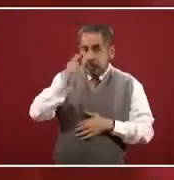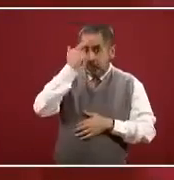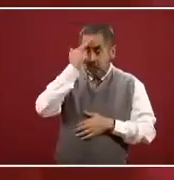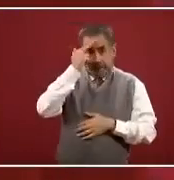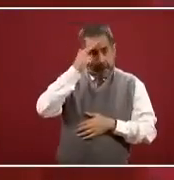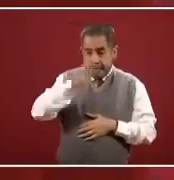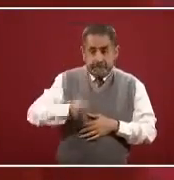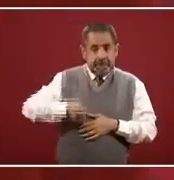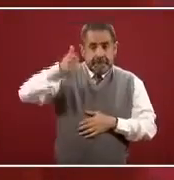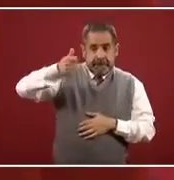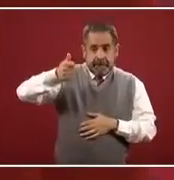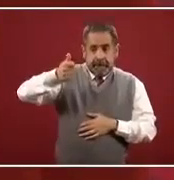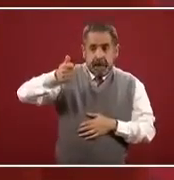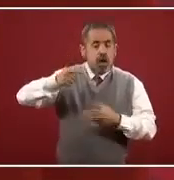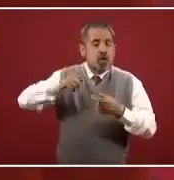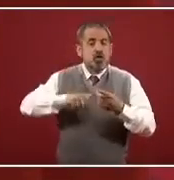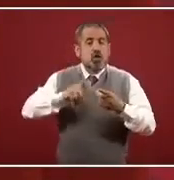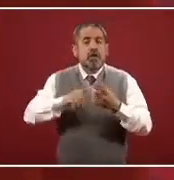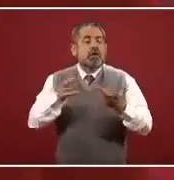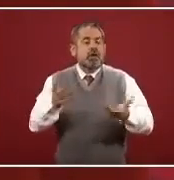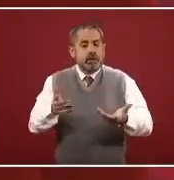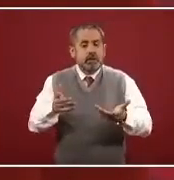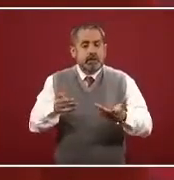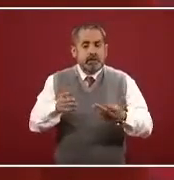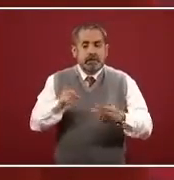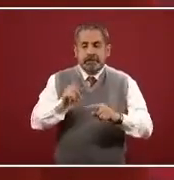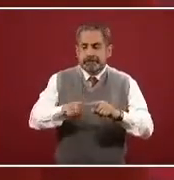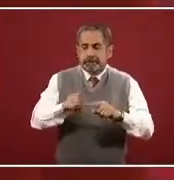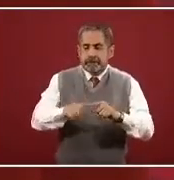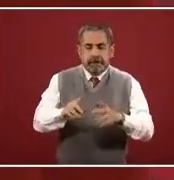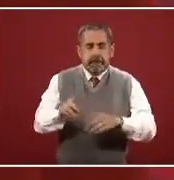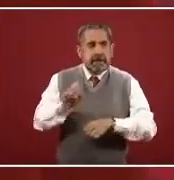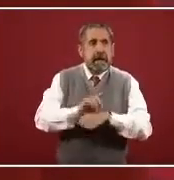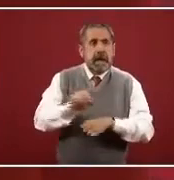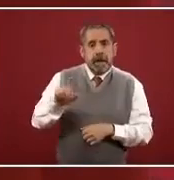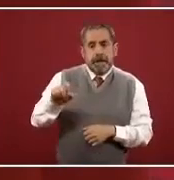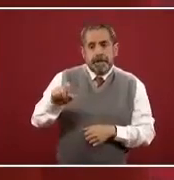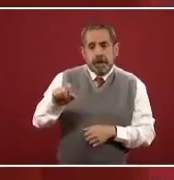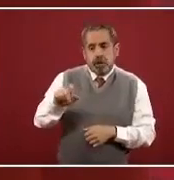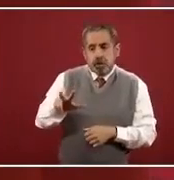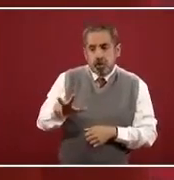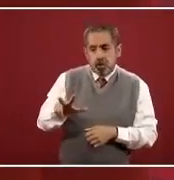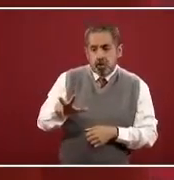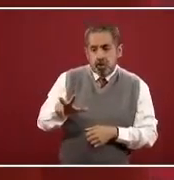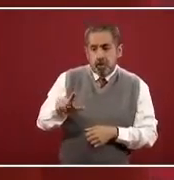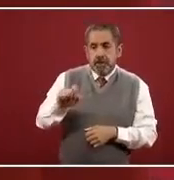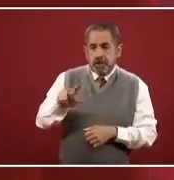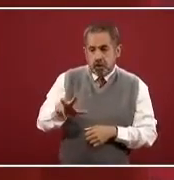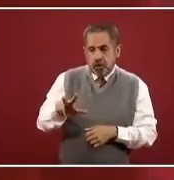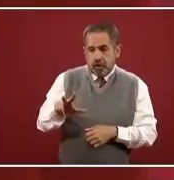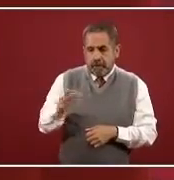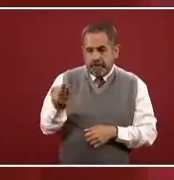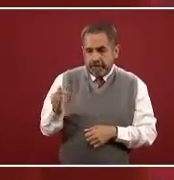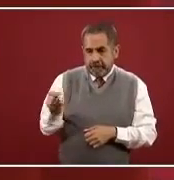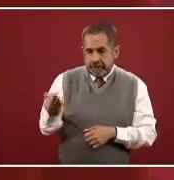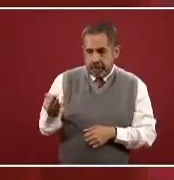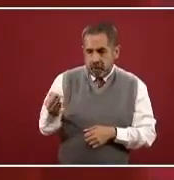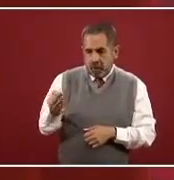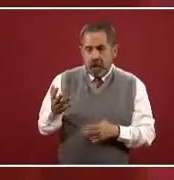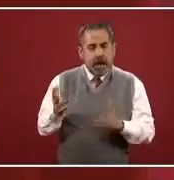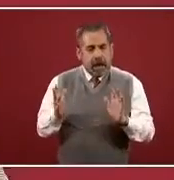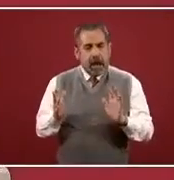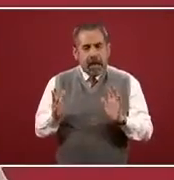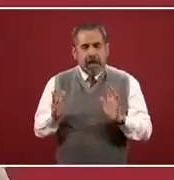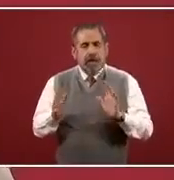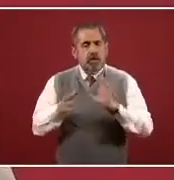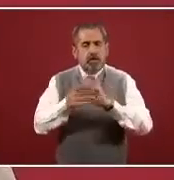se presentaron o fueron confirmados el 28 de febrero, ¿no? Entonces, y